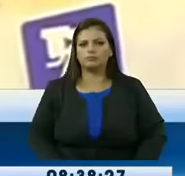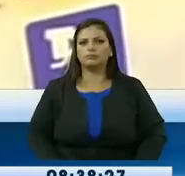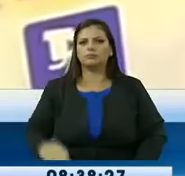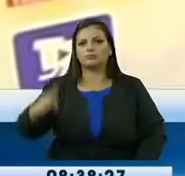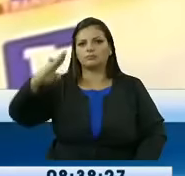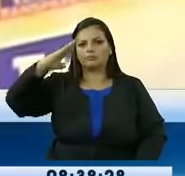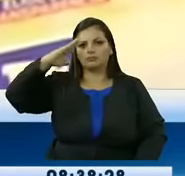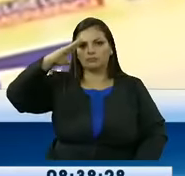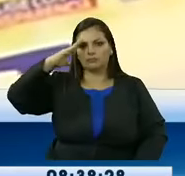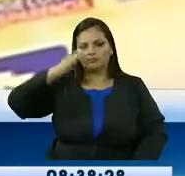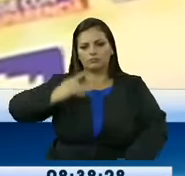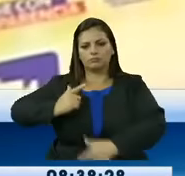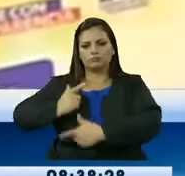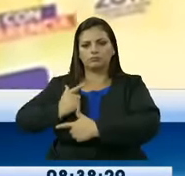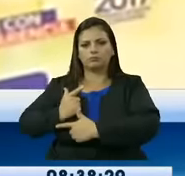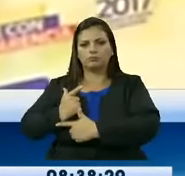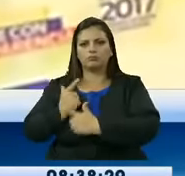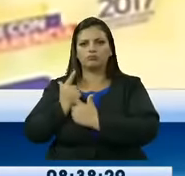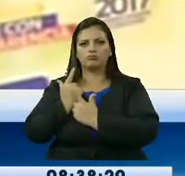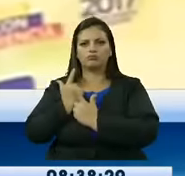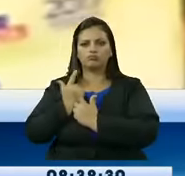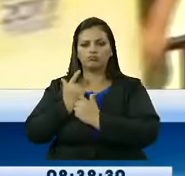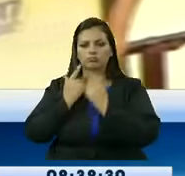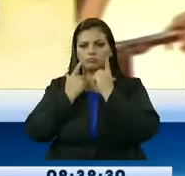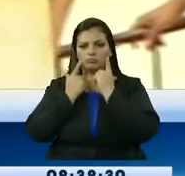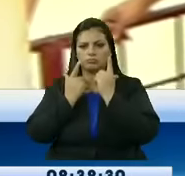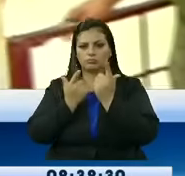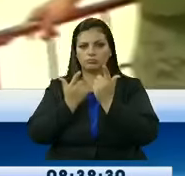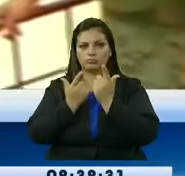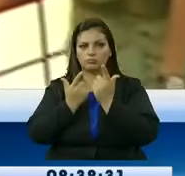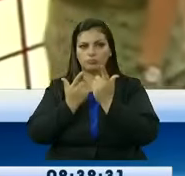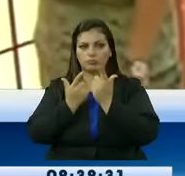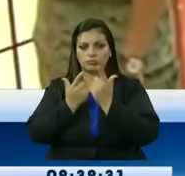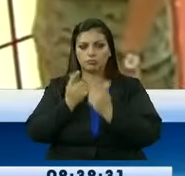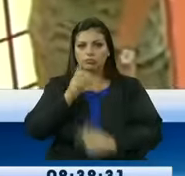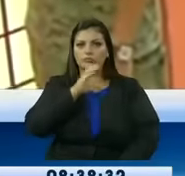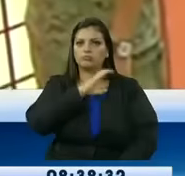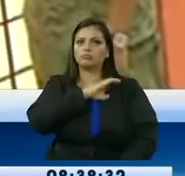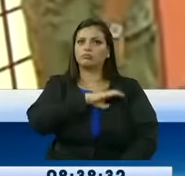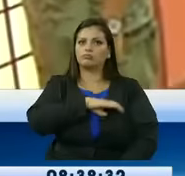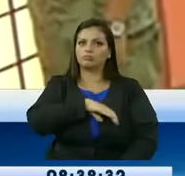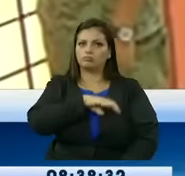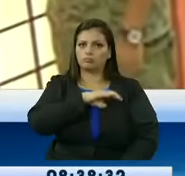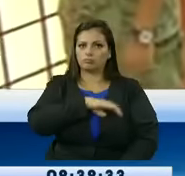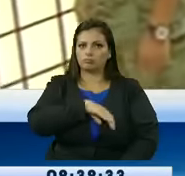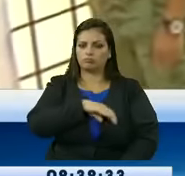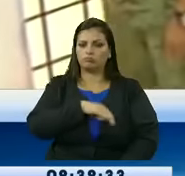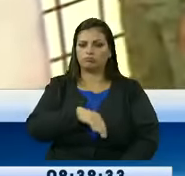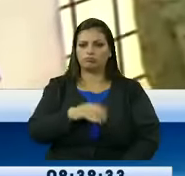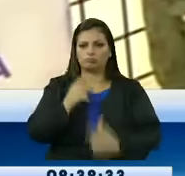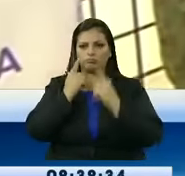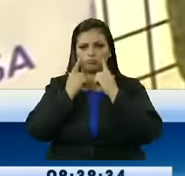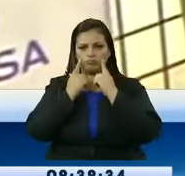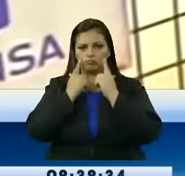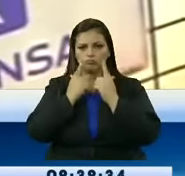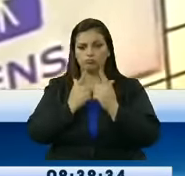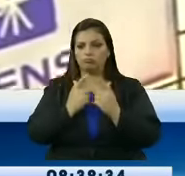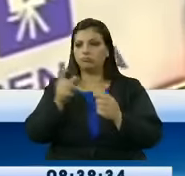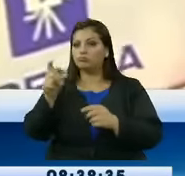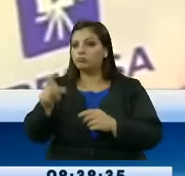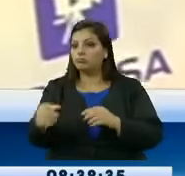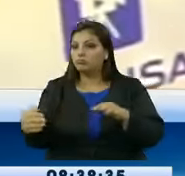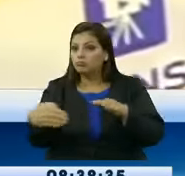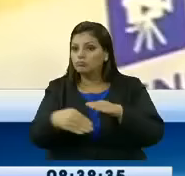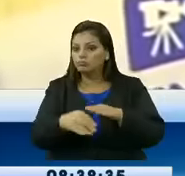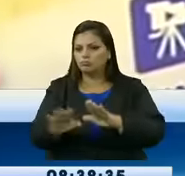ha redoblado. Es decir, ahora son los policías un poco más minuciosos a la hora de dejar ingresar a las personas,